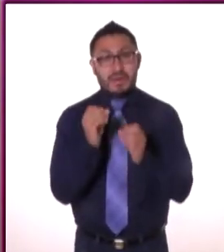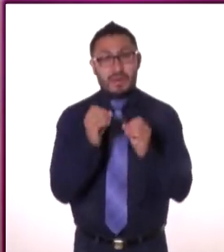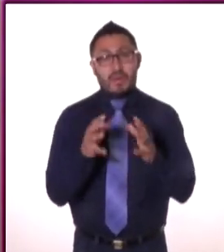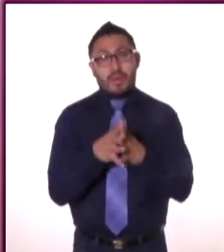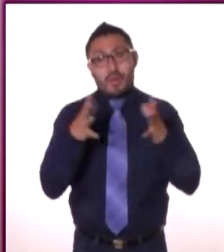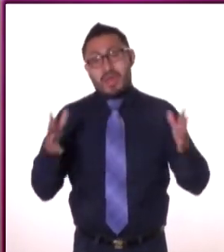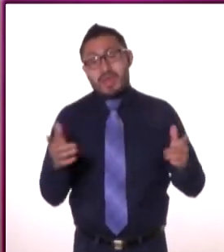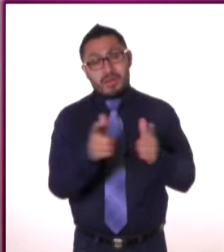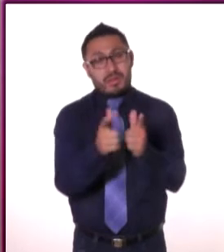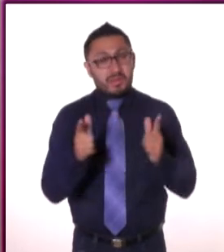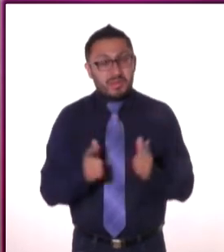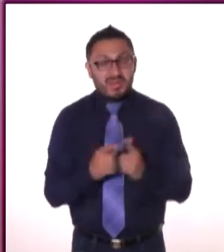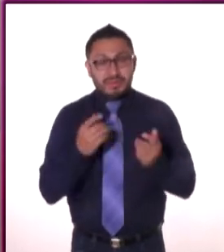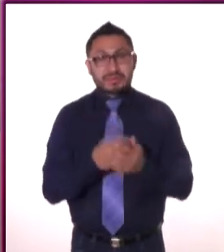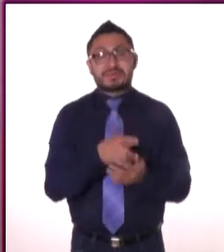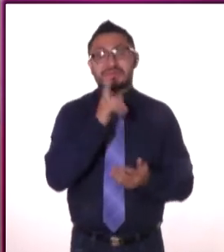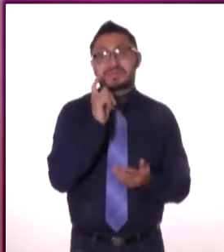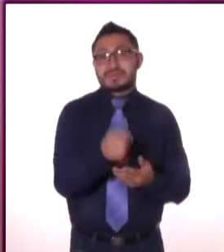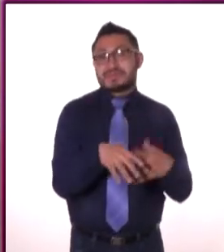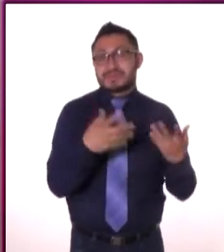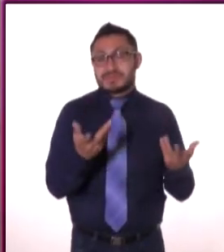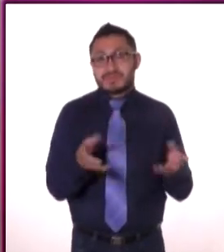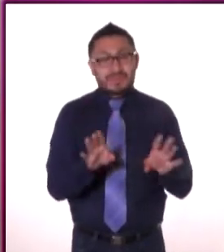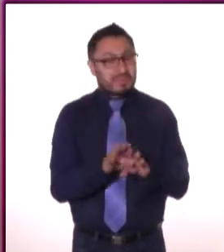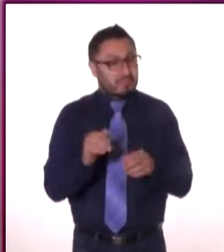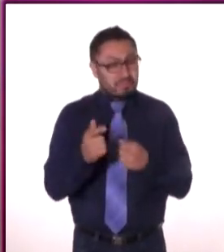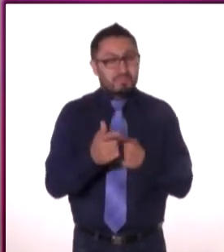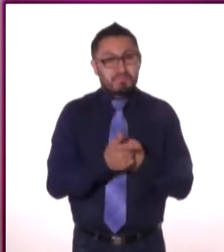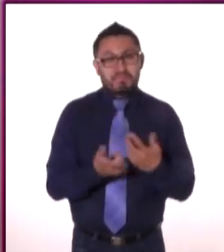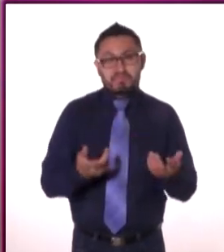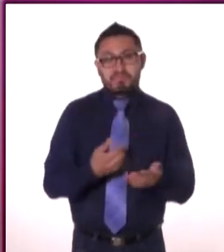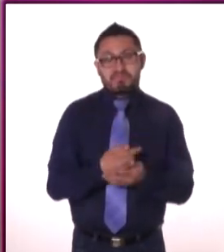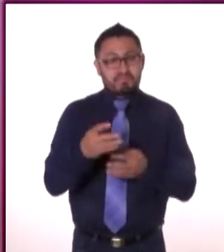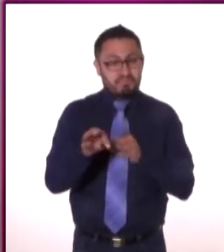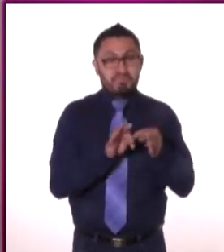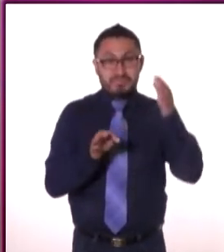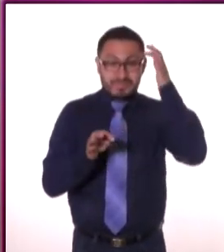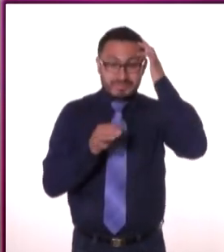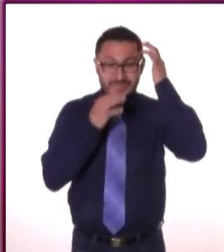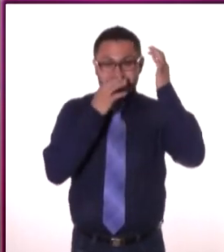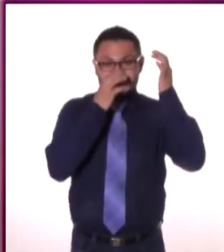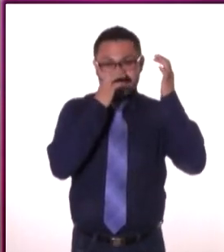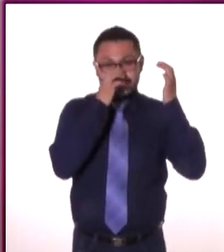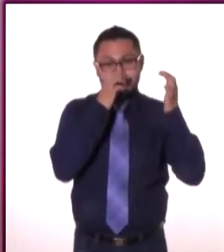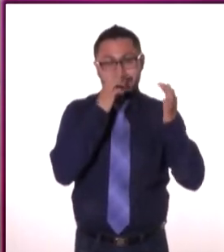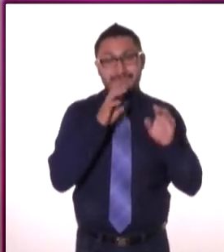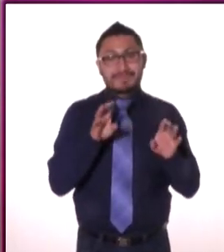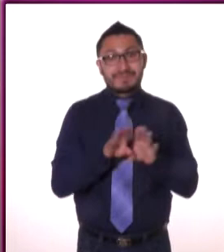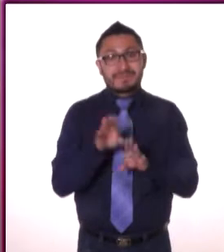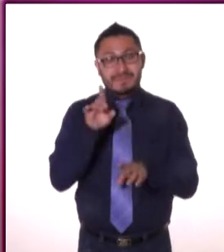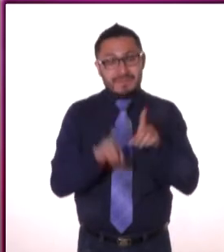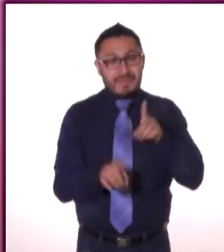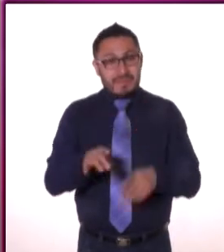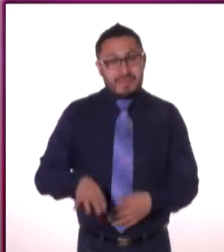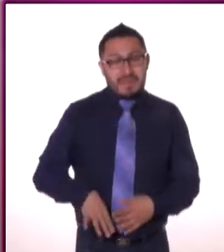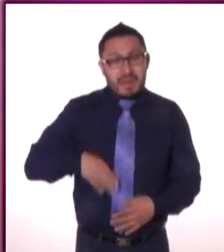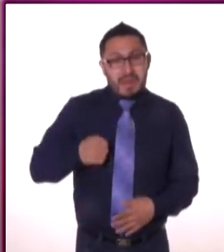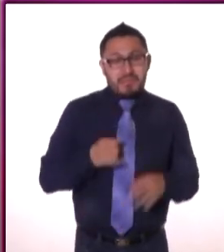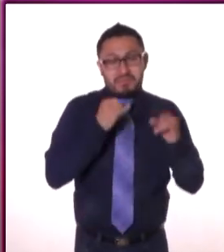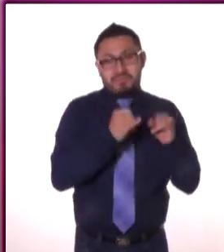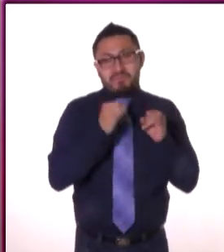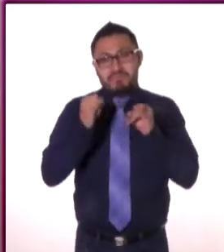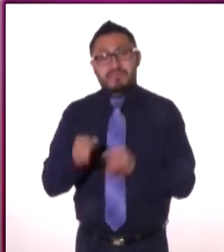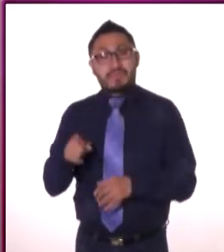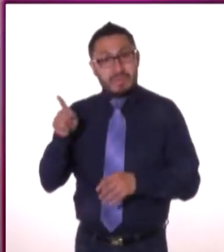las universidades o de los grandes grupos corporativos. No, en aquel entonces era algo, un trabajo más tendiendo al